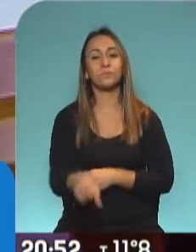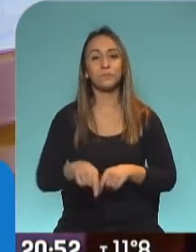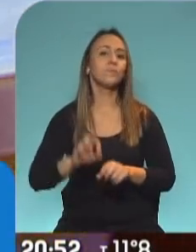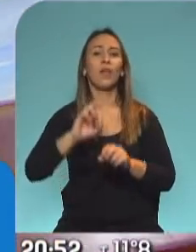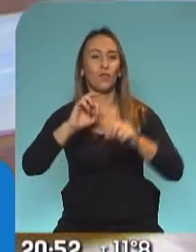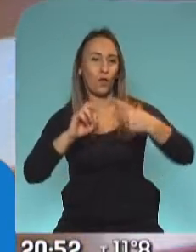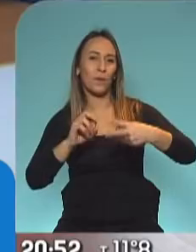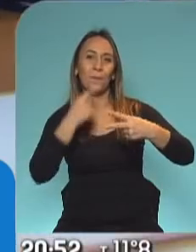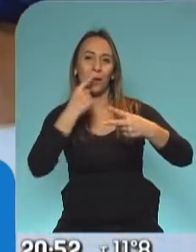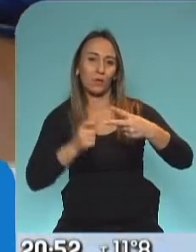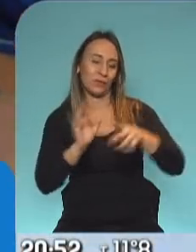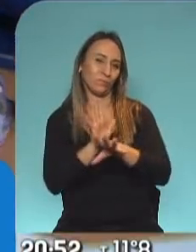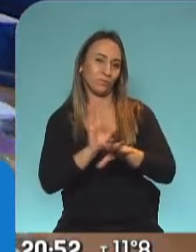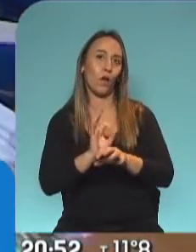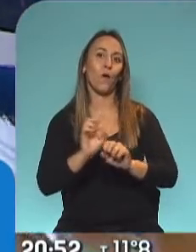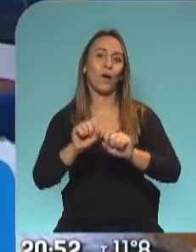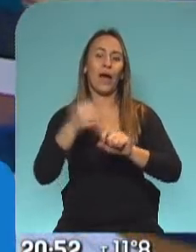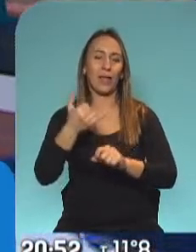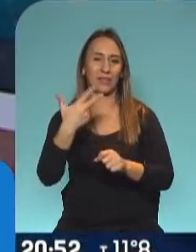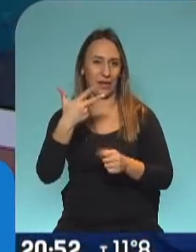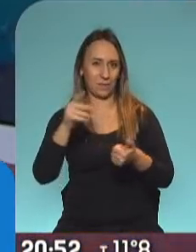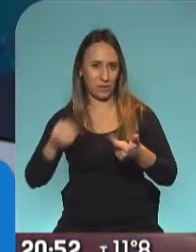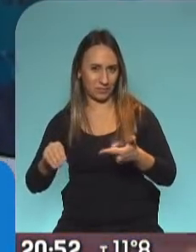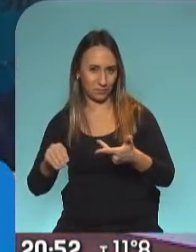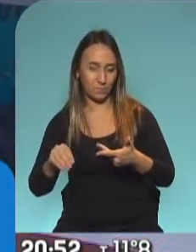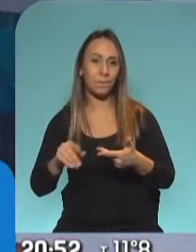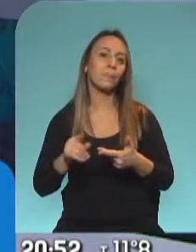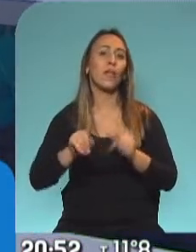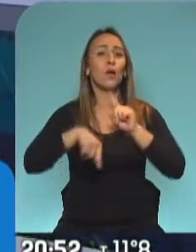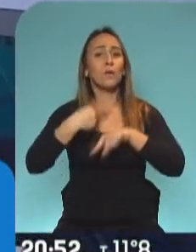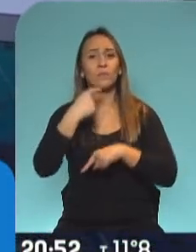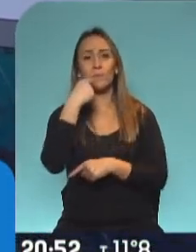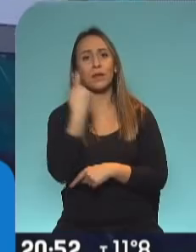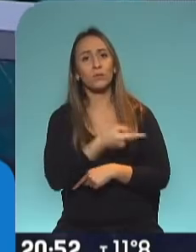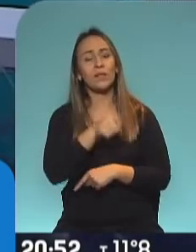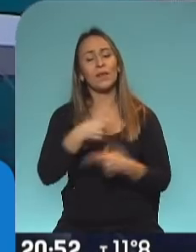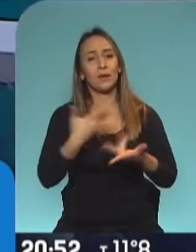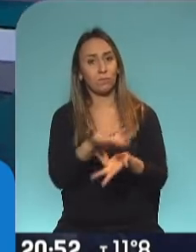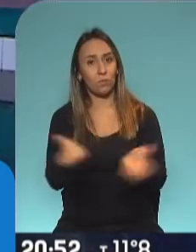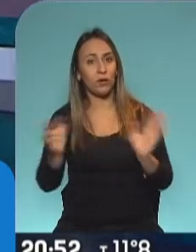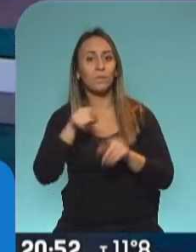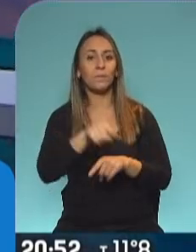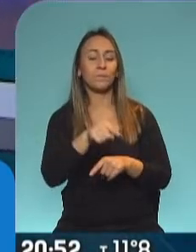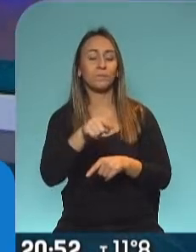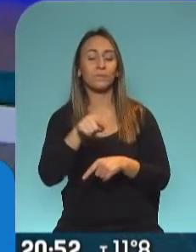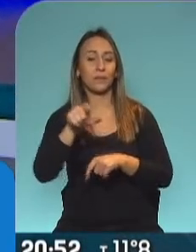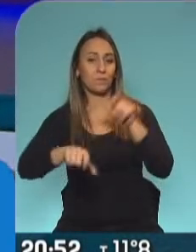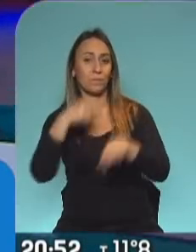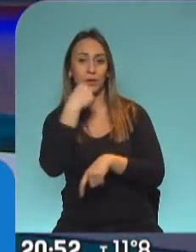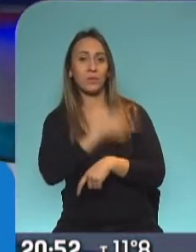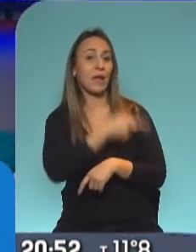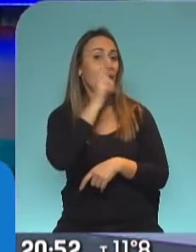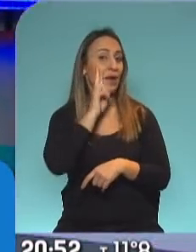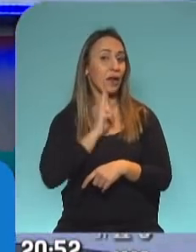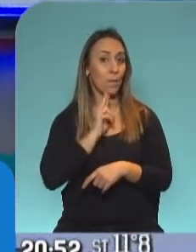vale una, así que tenemos 3 más. La siguiente consulta del público para María Fernanda Raberta, para la titular de ANSES, que está